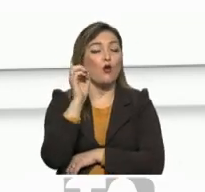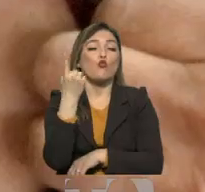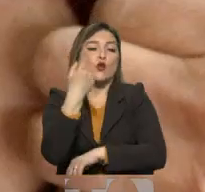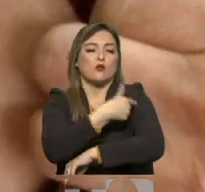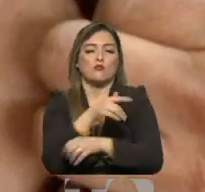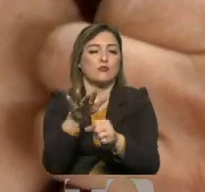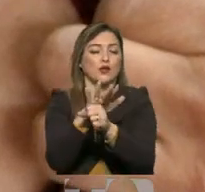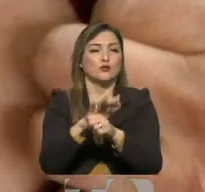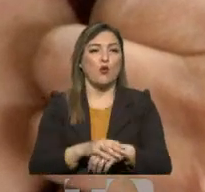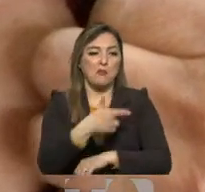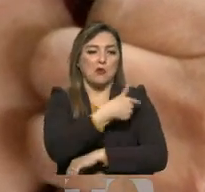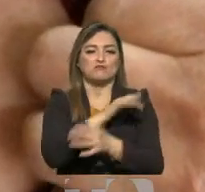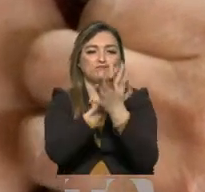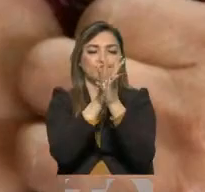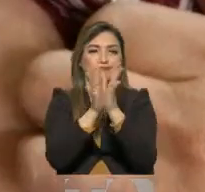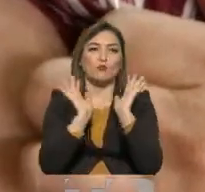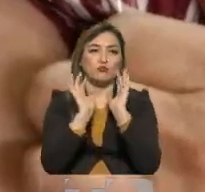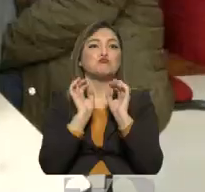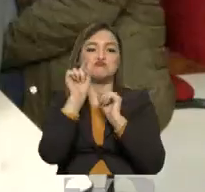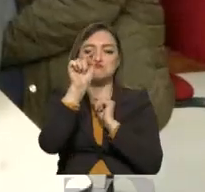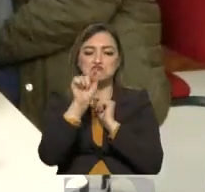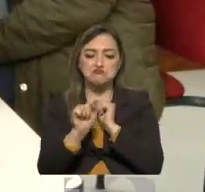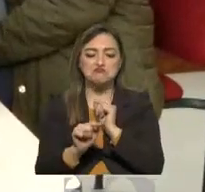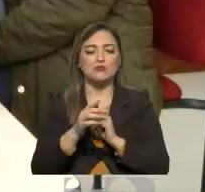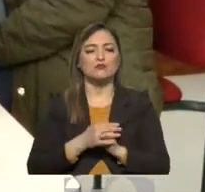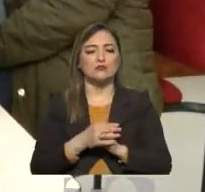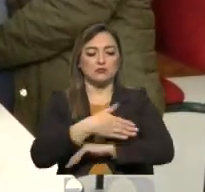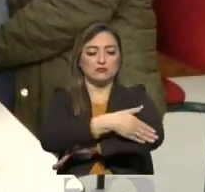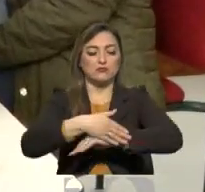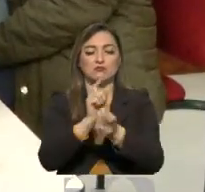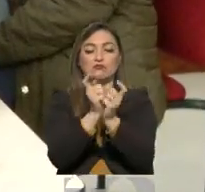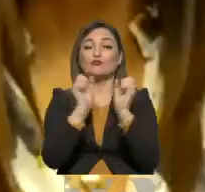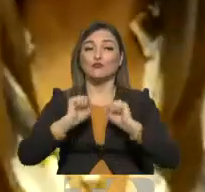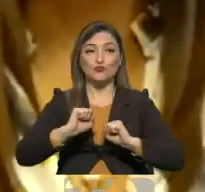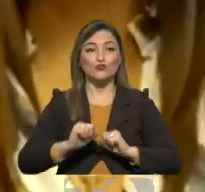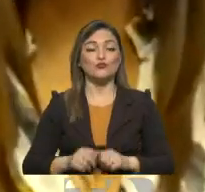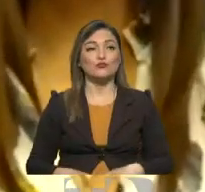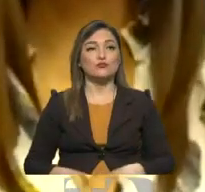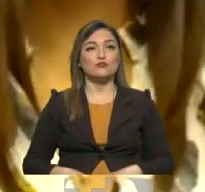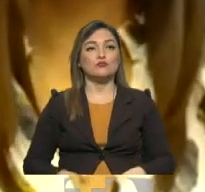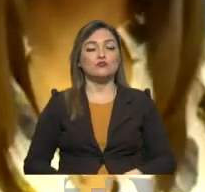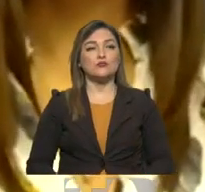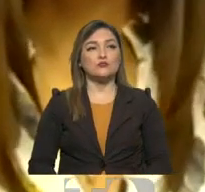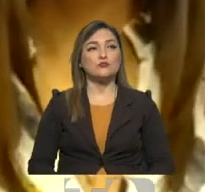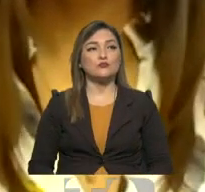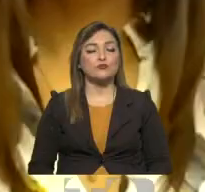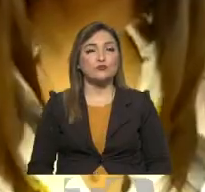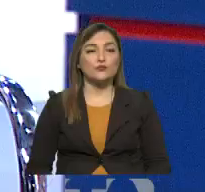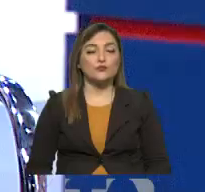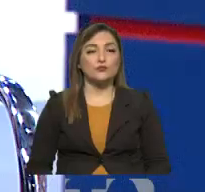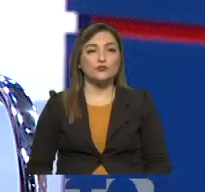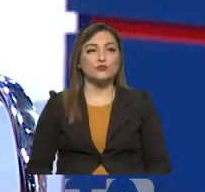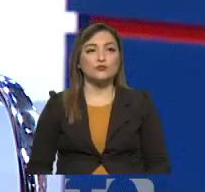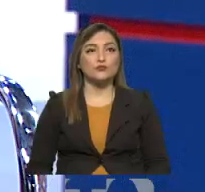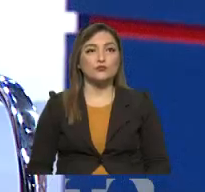vacunado. Además, también se puede realizar el cambio de domicilio para la vacunación. En Quito, María Gracia Costa, 24